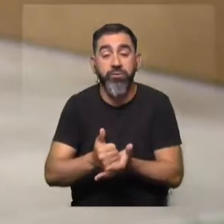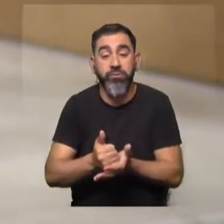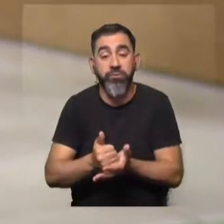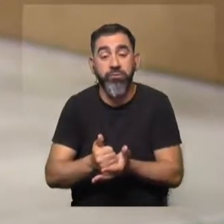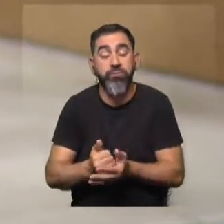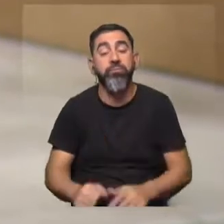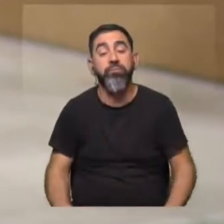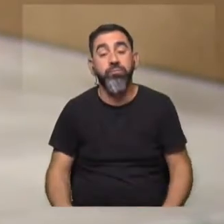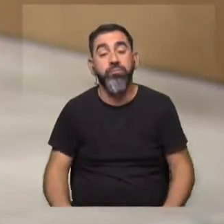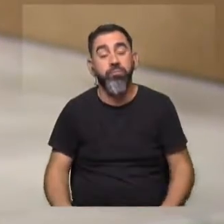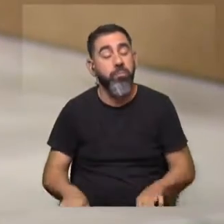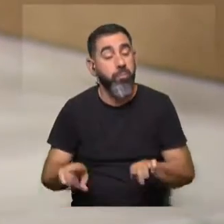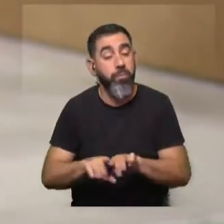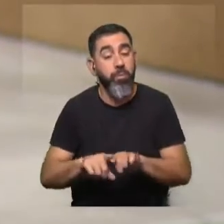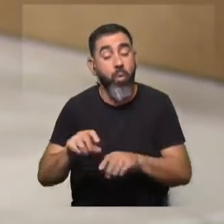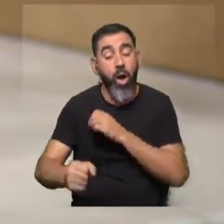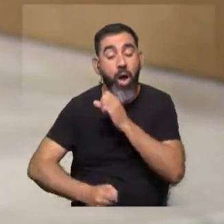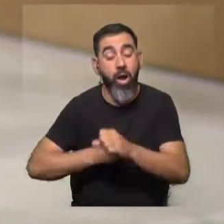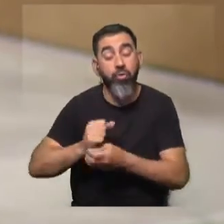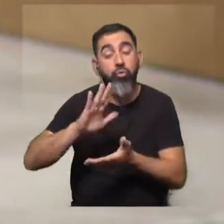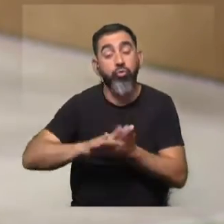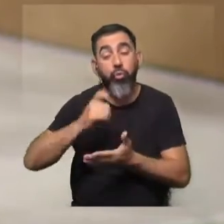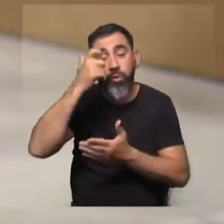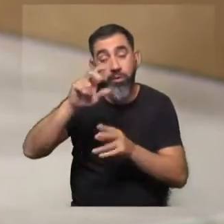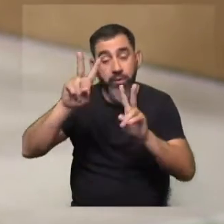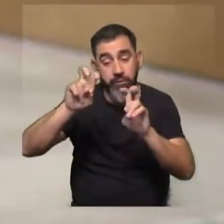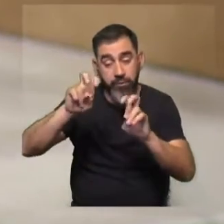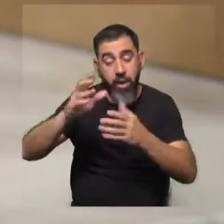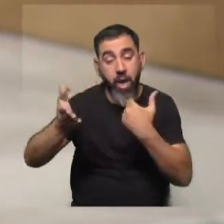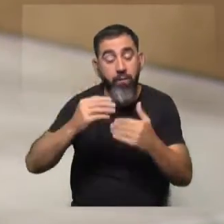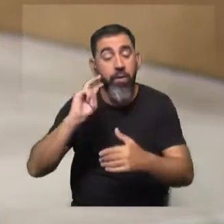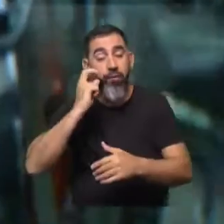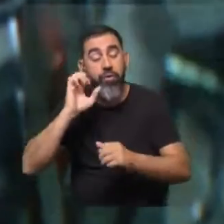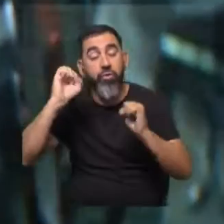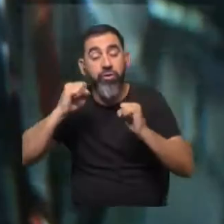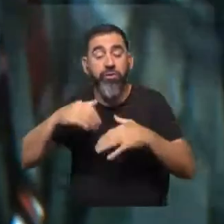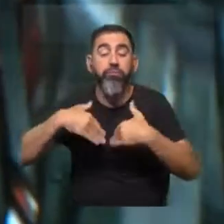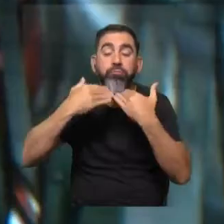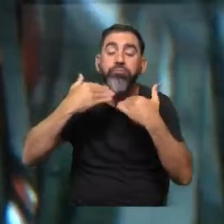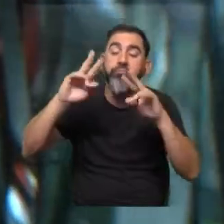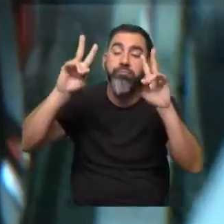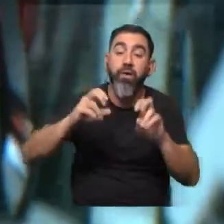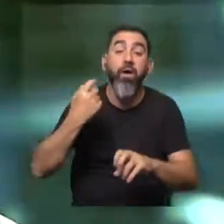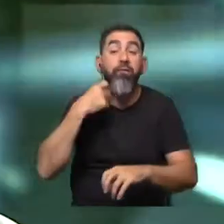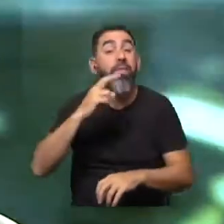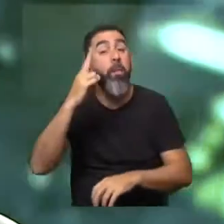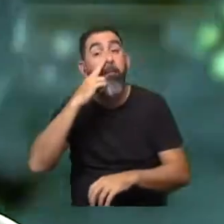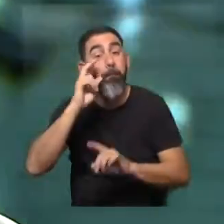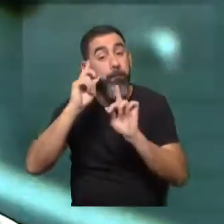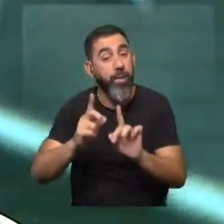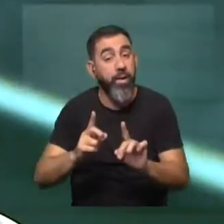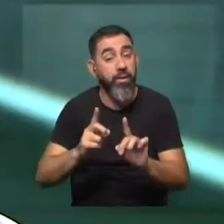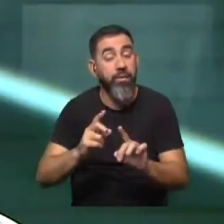sido una tendencia a lo largo de estos años, Sobreciencia volverá al área de ustedes a hablar de vino, cerveza y quién sabe, nos queda el pan. Nos queda el pan, nos queda